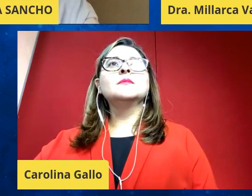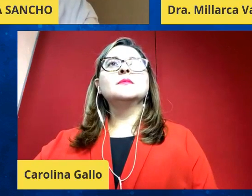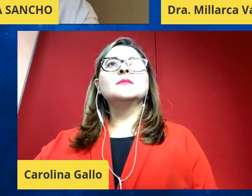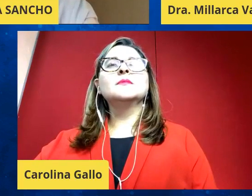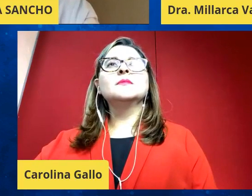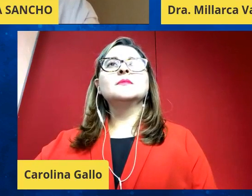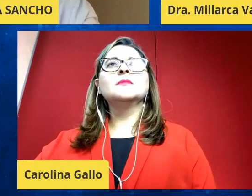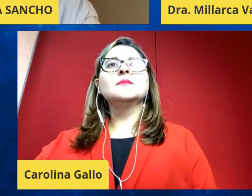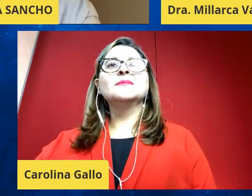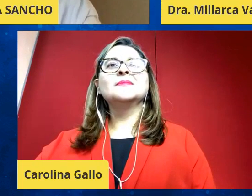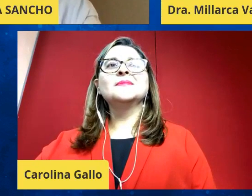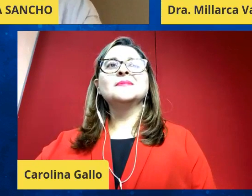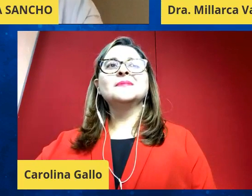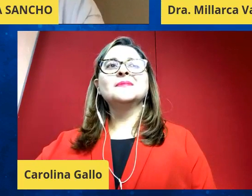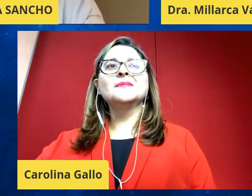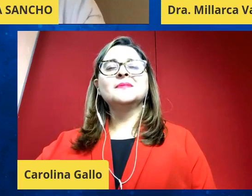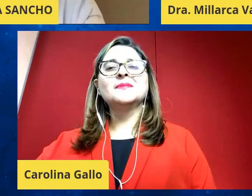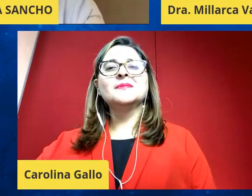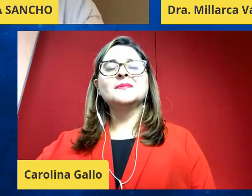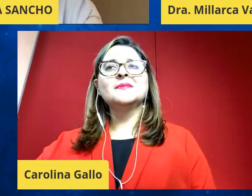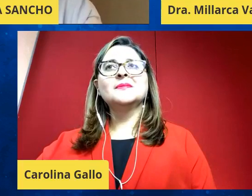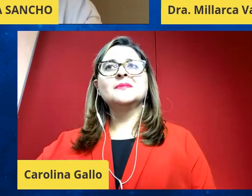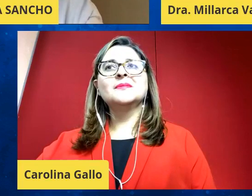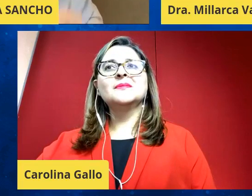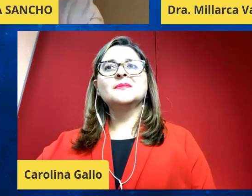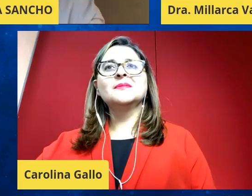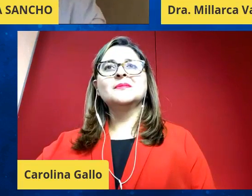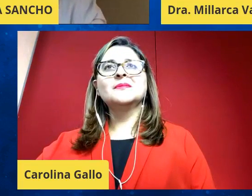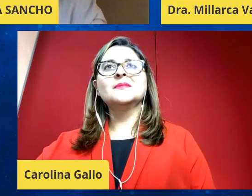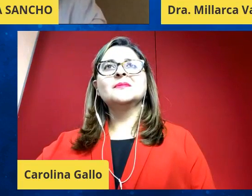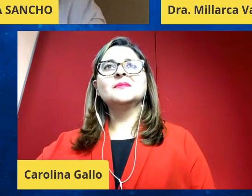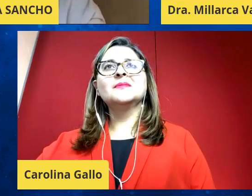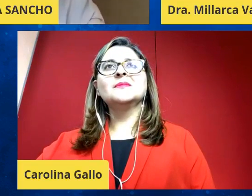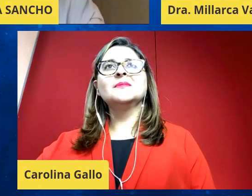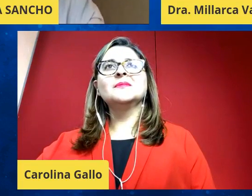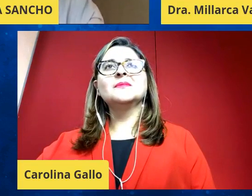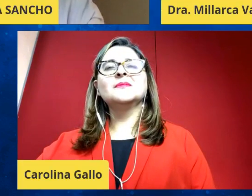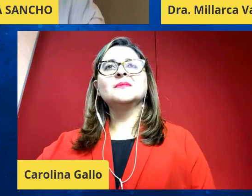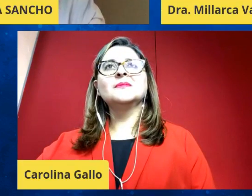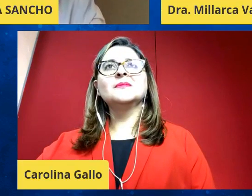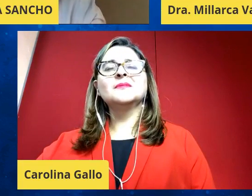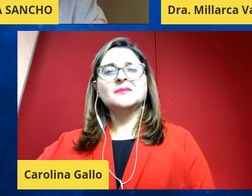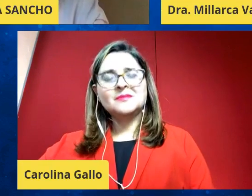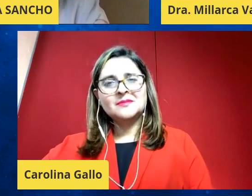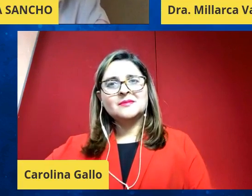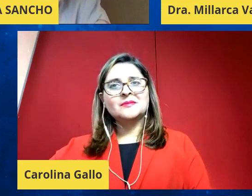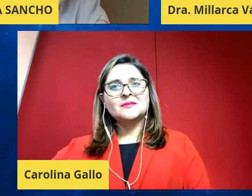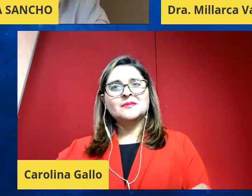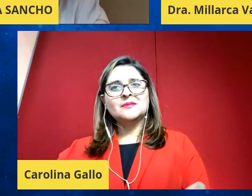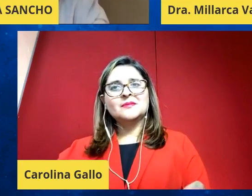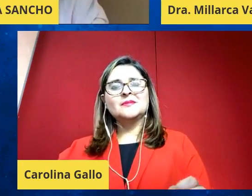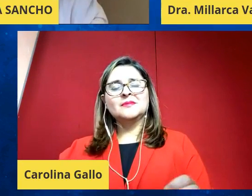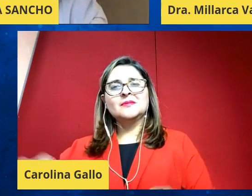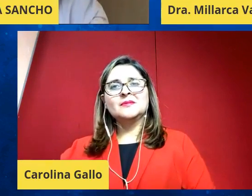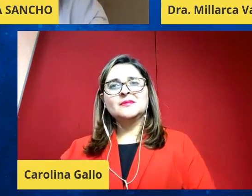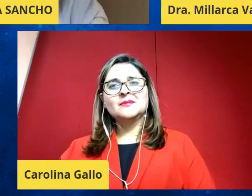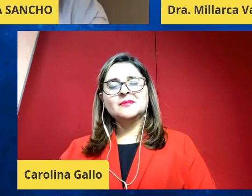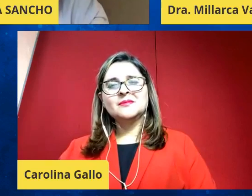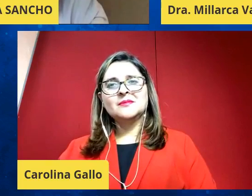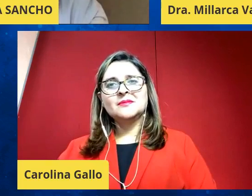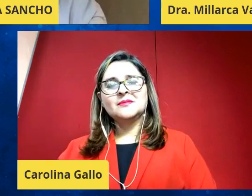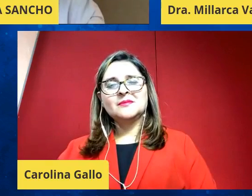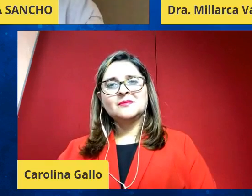de lo que decía Millarca, claro, si un meteorito, si uno ve caer una piedra desde 20, 30, si uno está, no